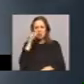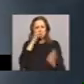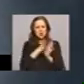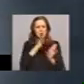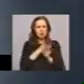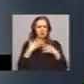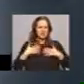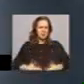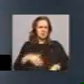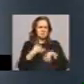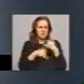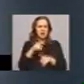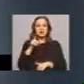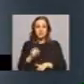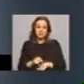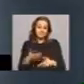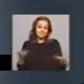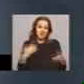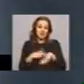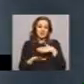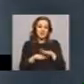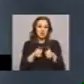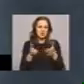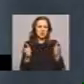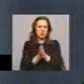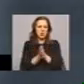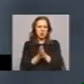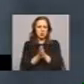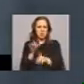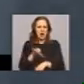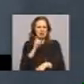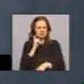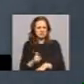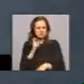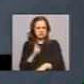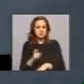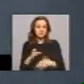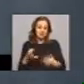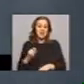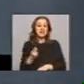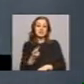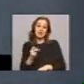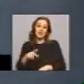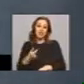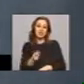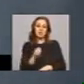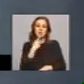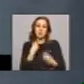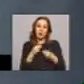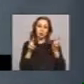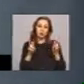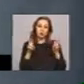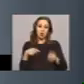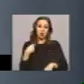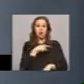físicamente. Y bueno, hizo todo el estropicio que hizo. Yo creo que Cervantes comprendía muy bien lo que... Es como el título, Soles Negros.